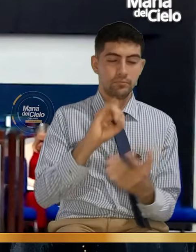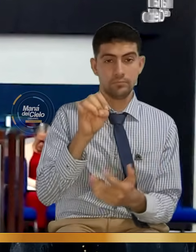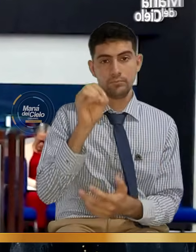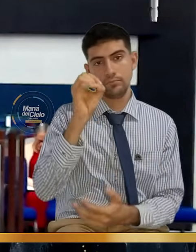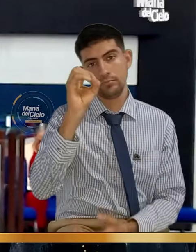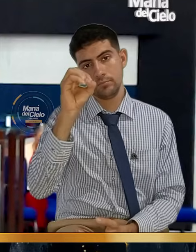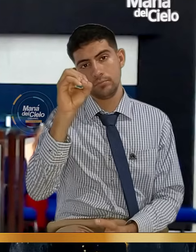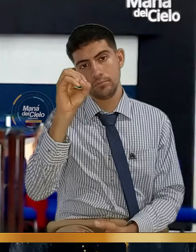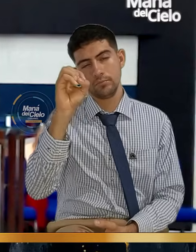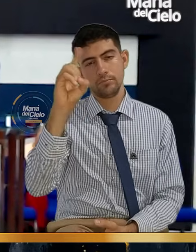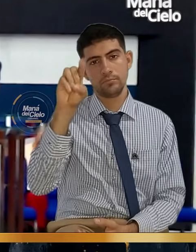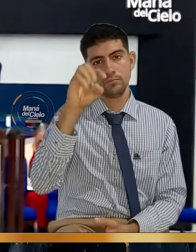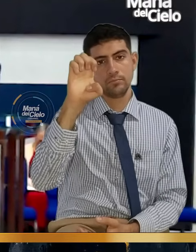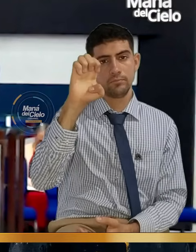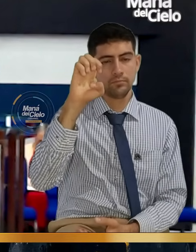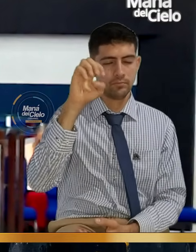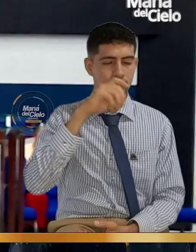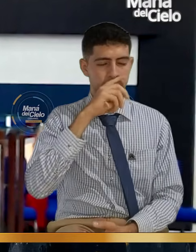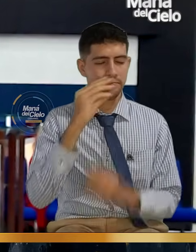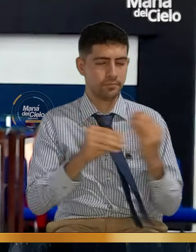Y pudo volver a ver a sus hermanos.